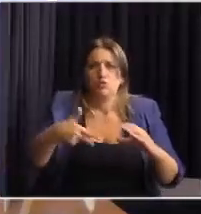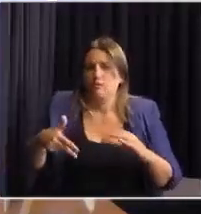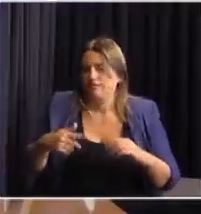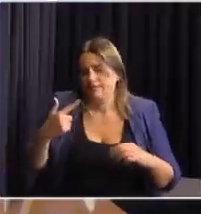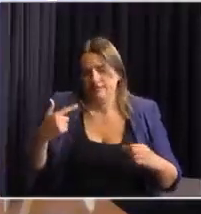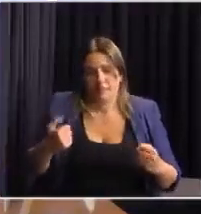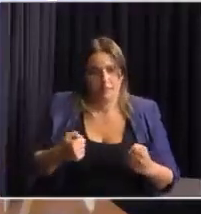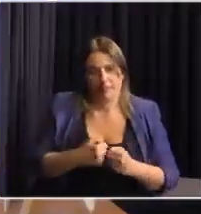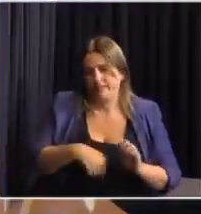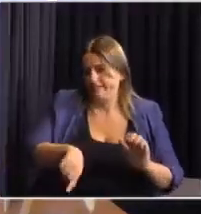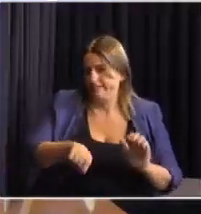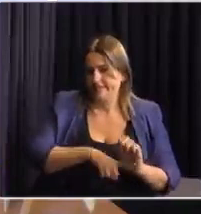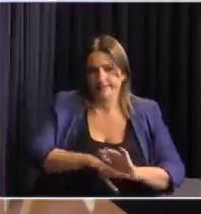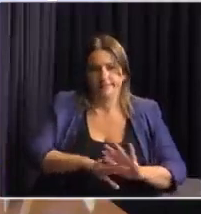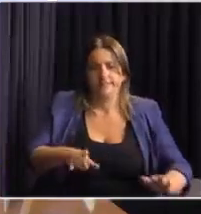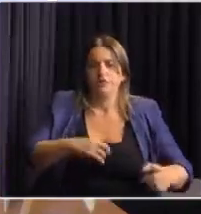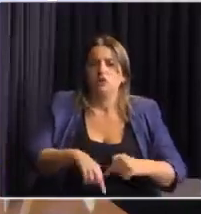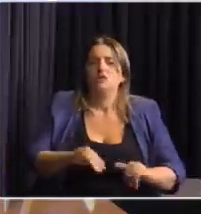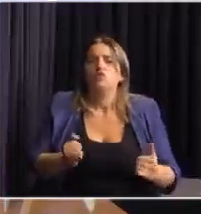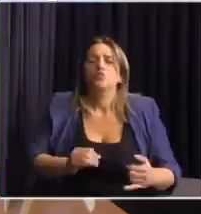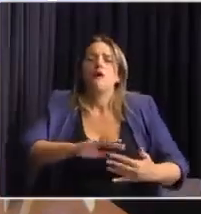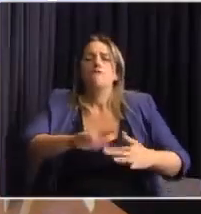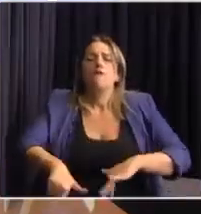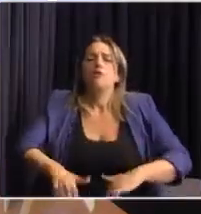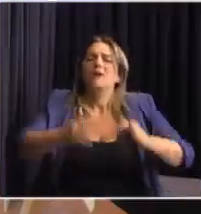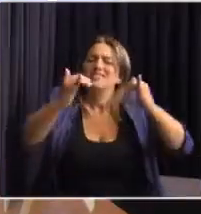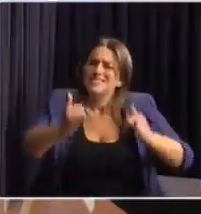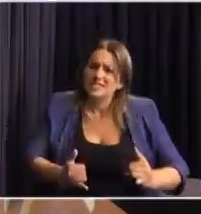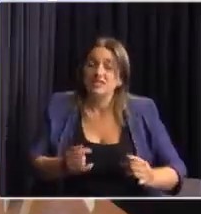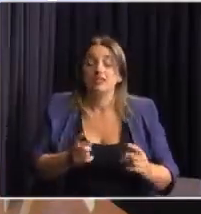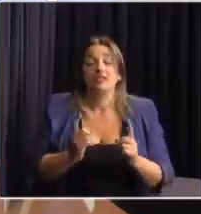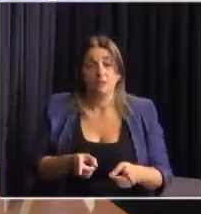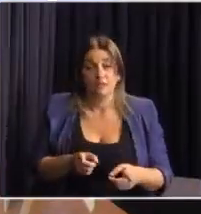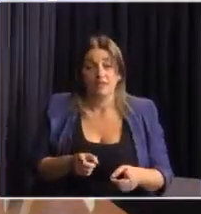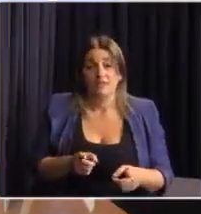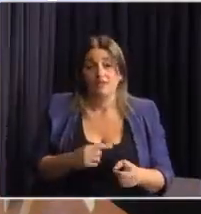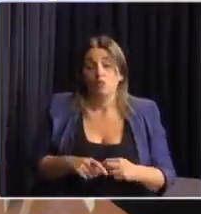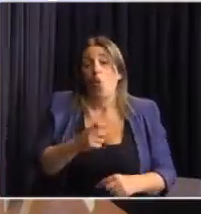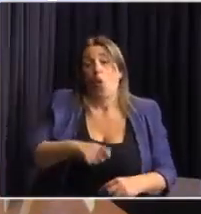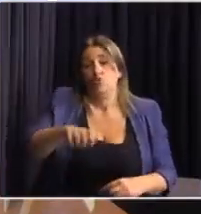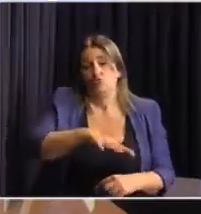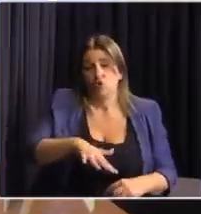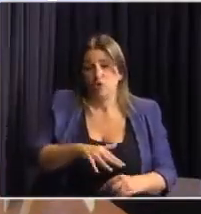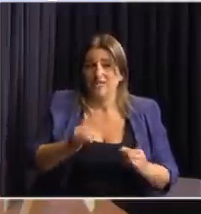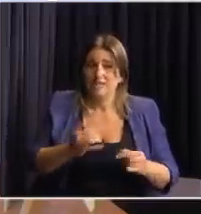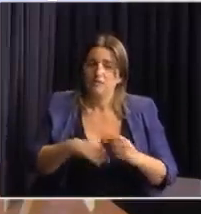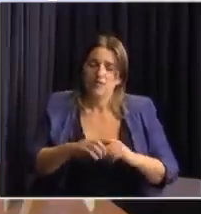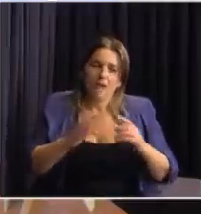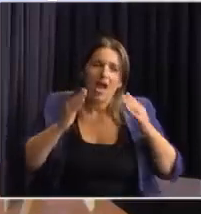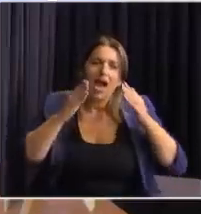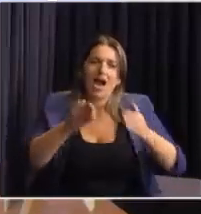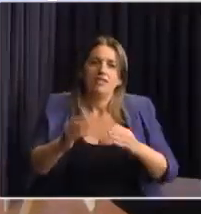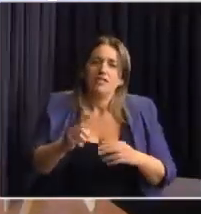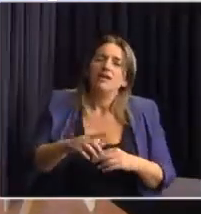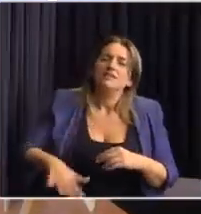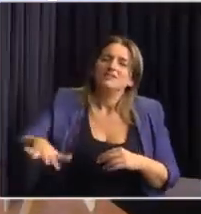impacta. Por eso esto es una medida de neto corte también social y de atender las necesidades